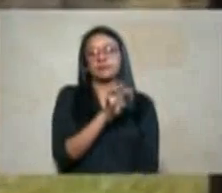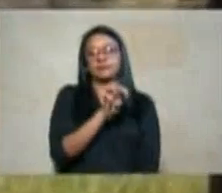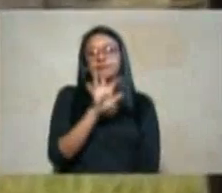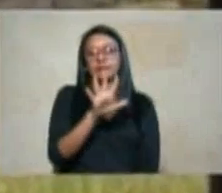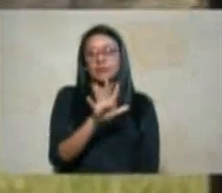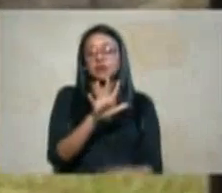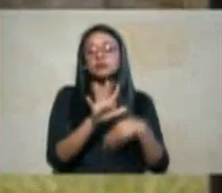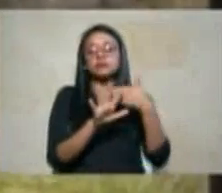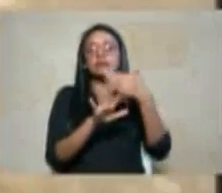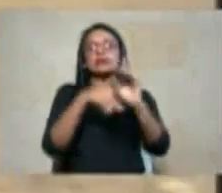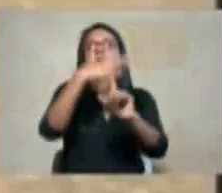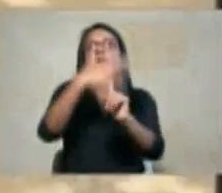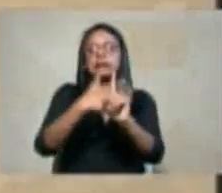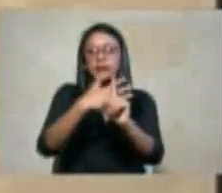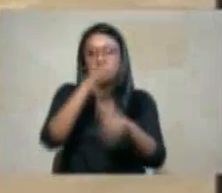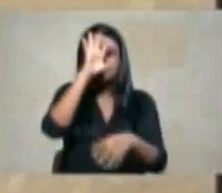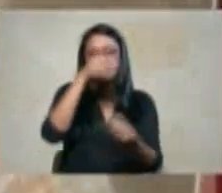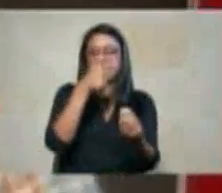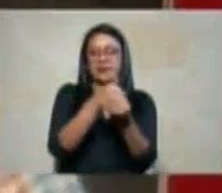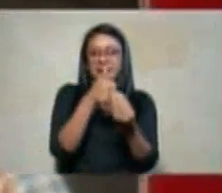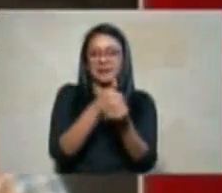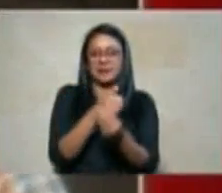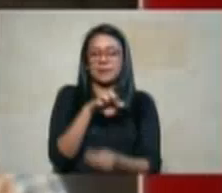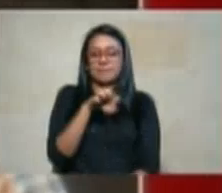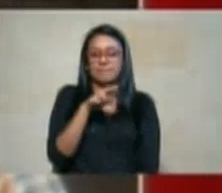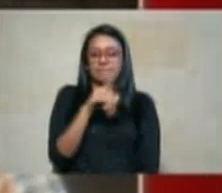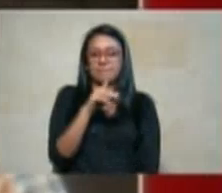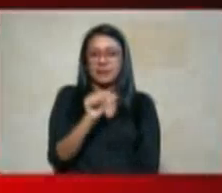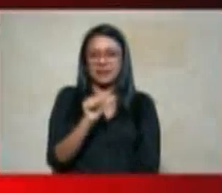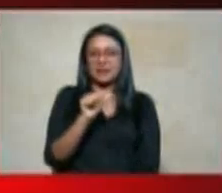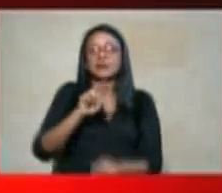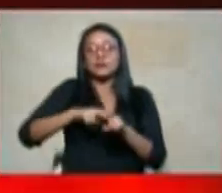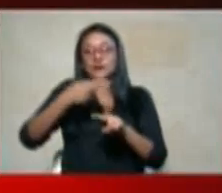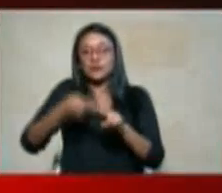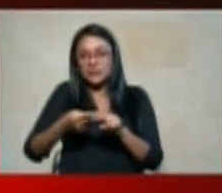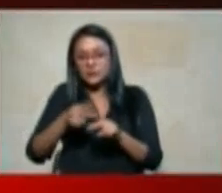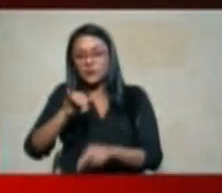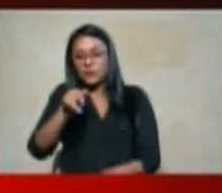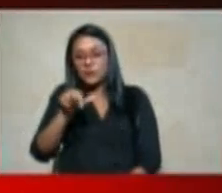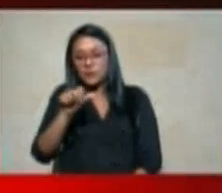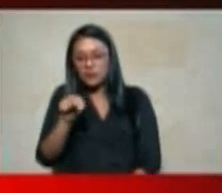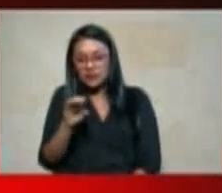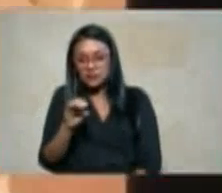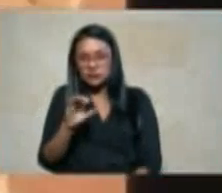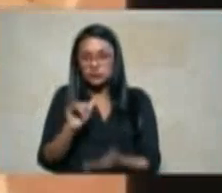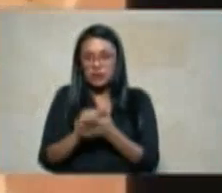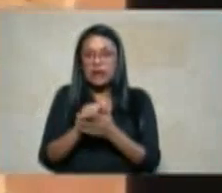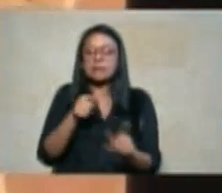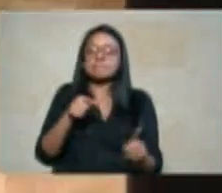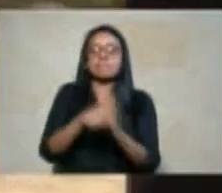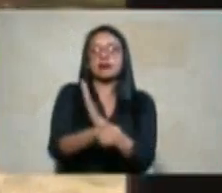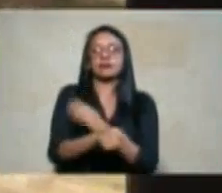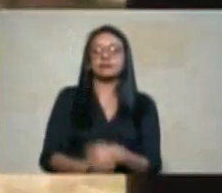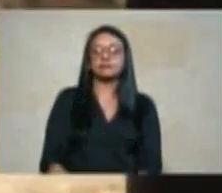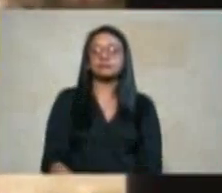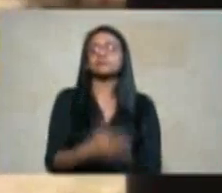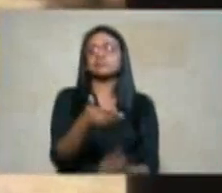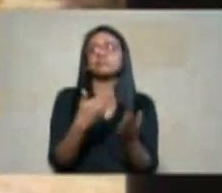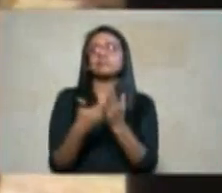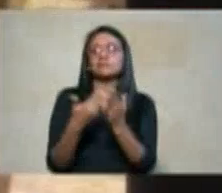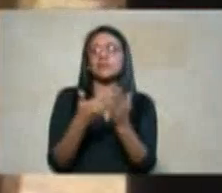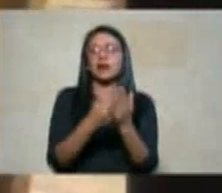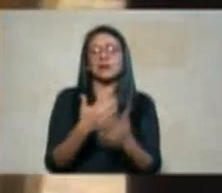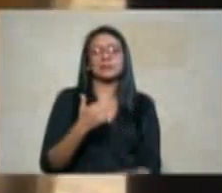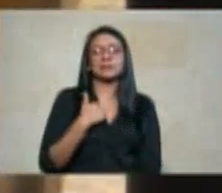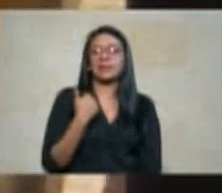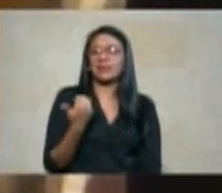Prada, perpetraran la masacre en el predio. Está visto, algunos son los vividores que se están aprovechando de la ley. Además, ordena compulso de copias